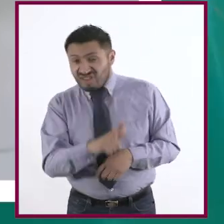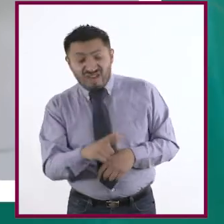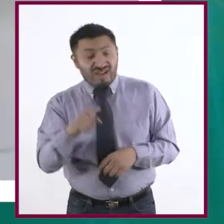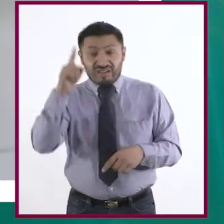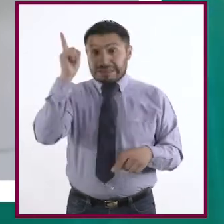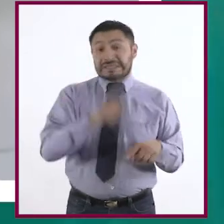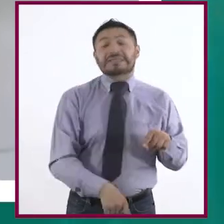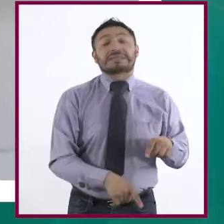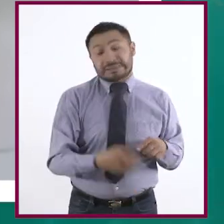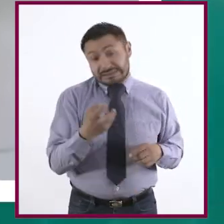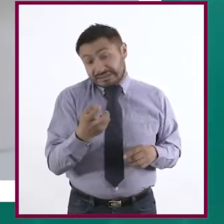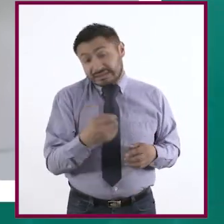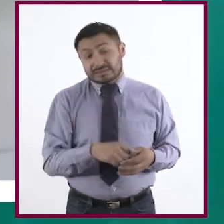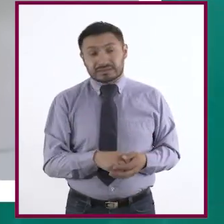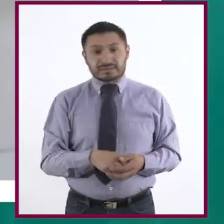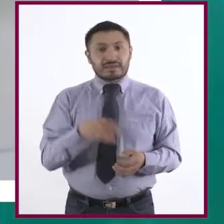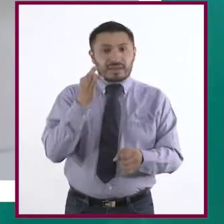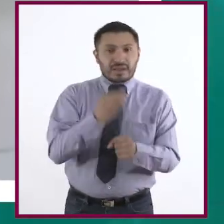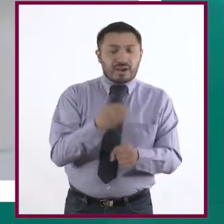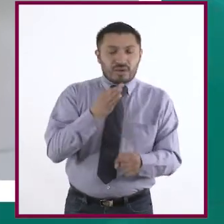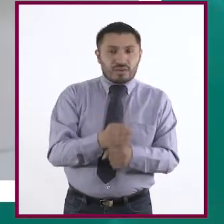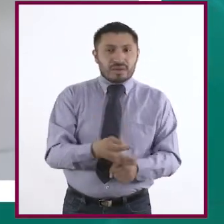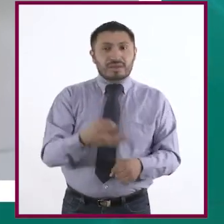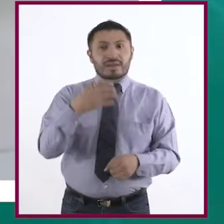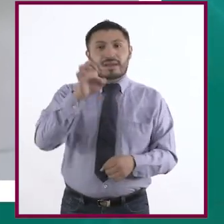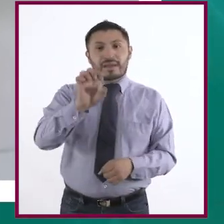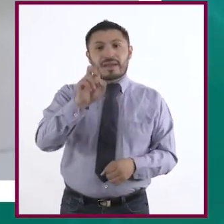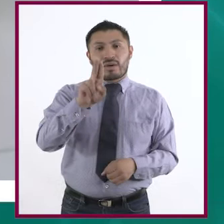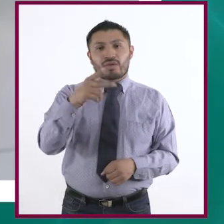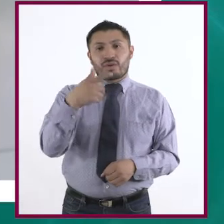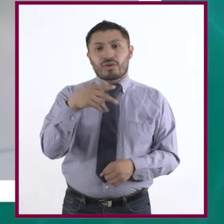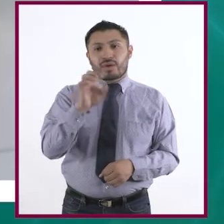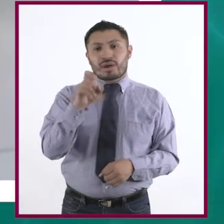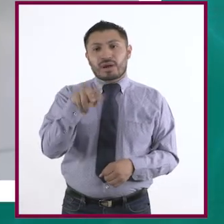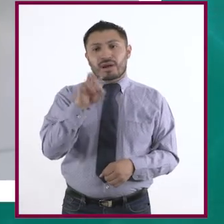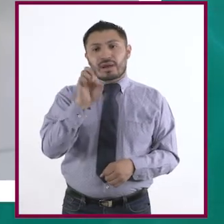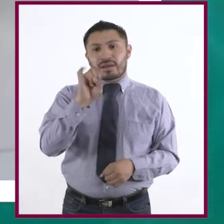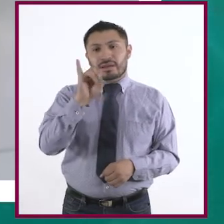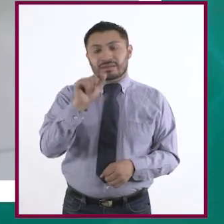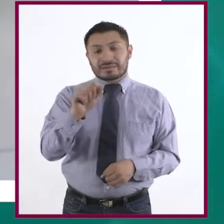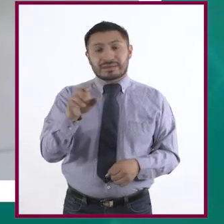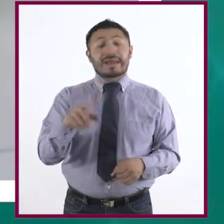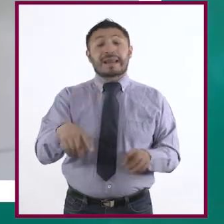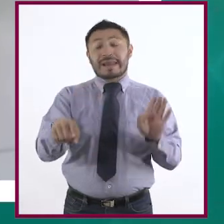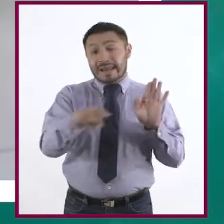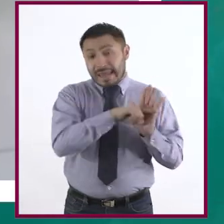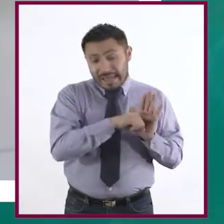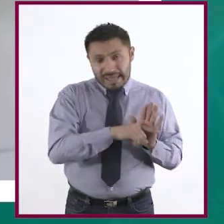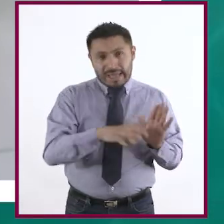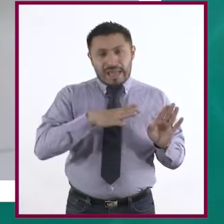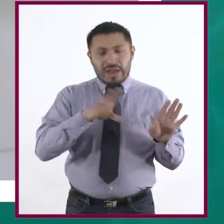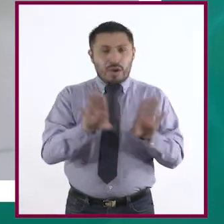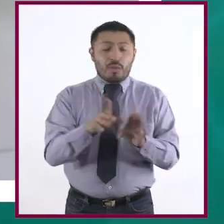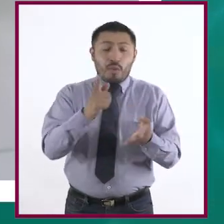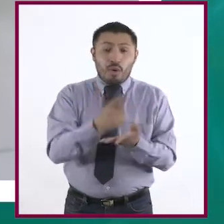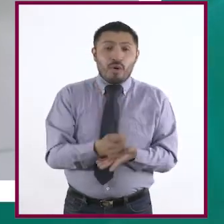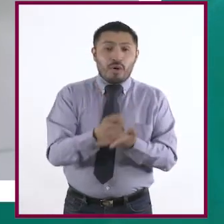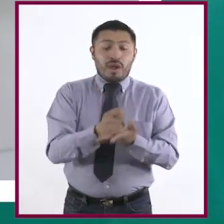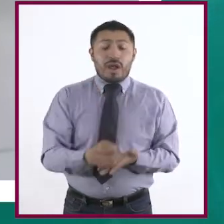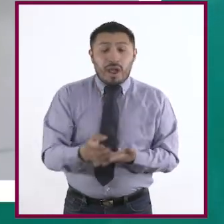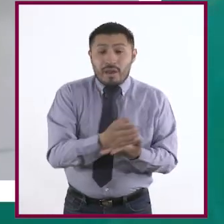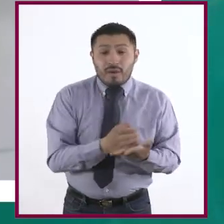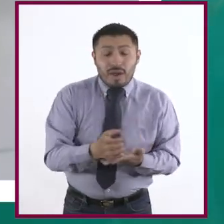Actualmente podemos hablar de que esta eugenesia negativa se puede llamar también eugenesia terapéutica, porque estaría